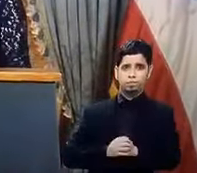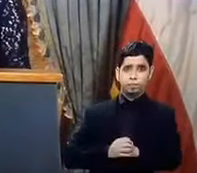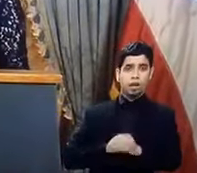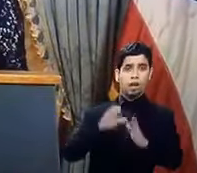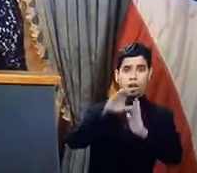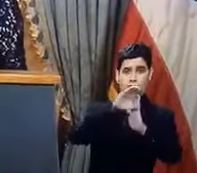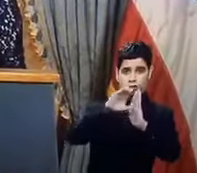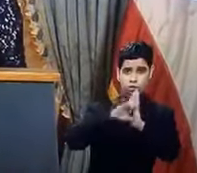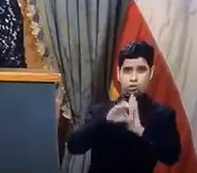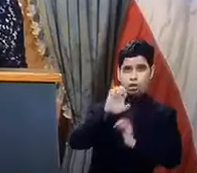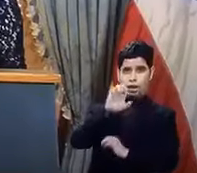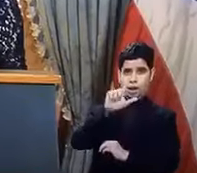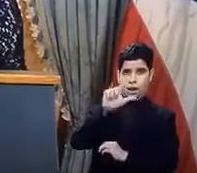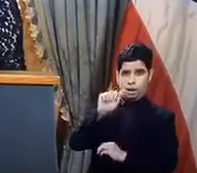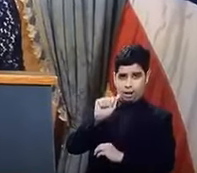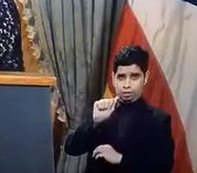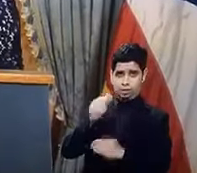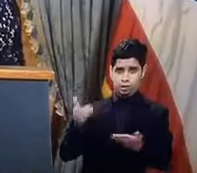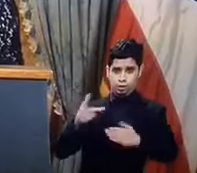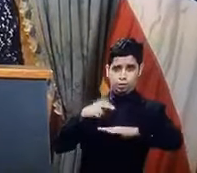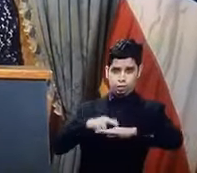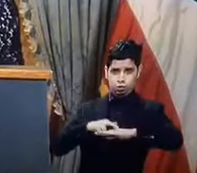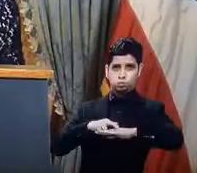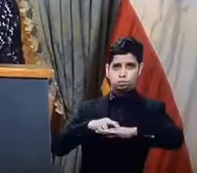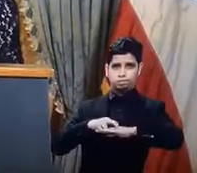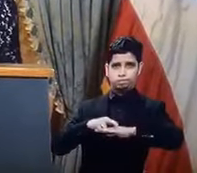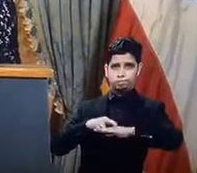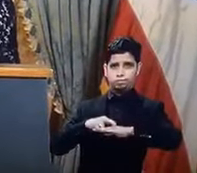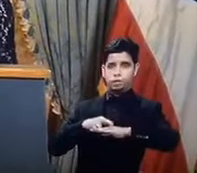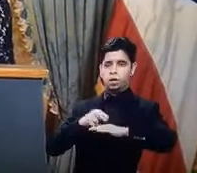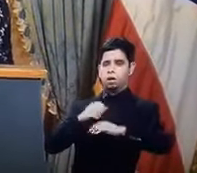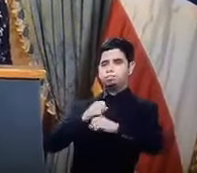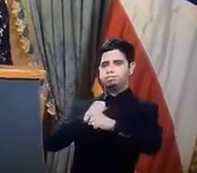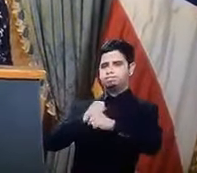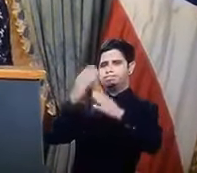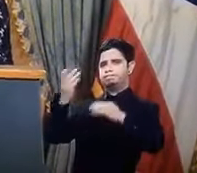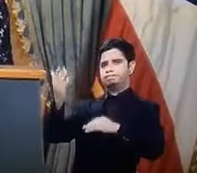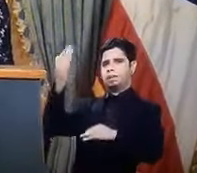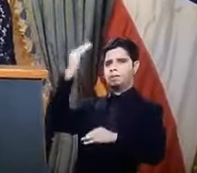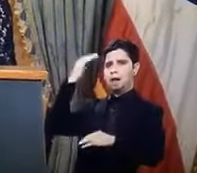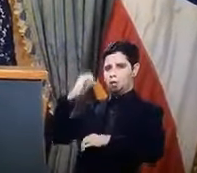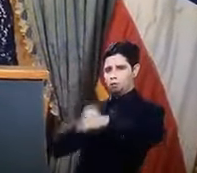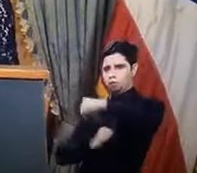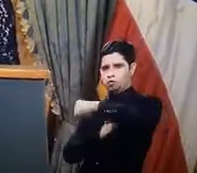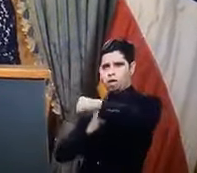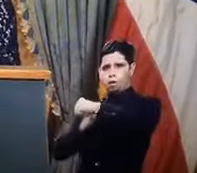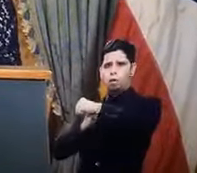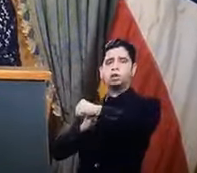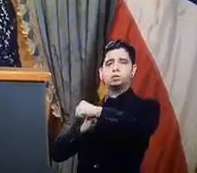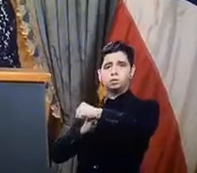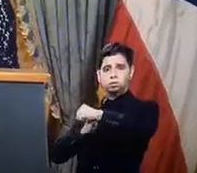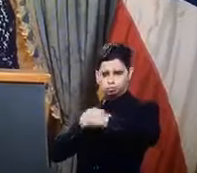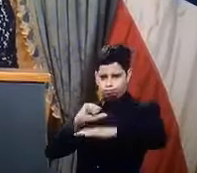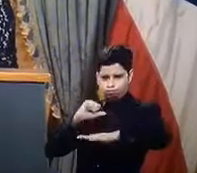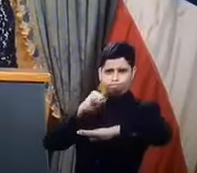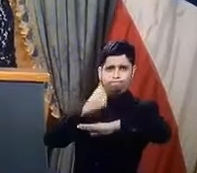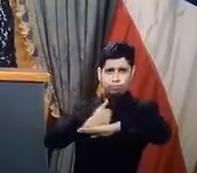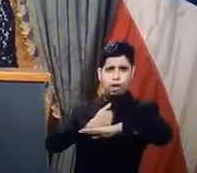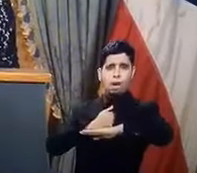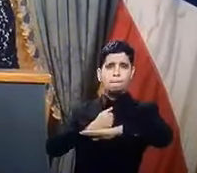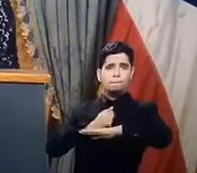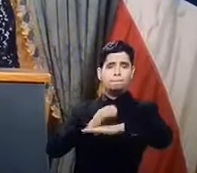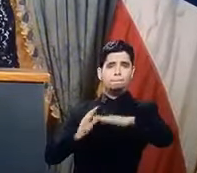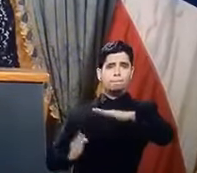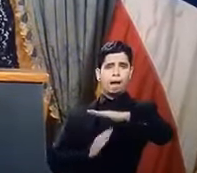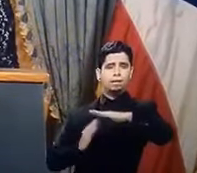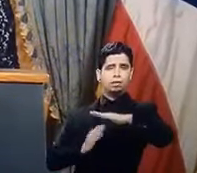Constitución del Estado Libre Asociado de Puerto Rico, inspirada por la visión de nuestros padres fundadores, sentó las bases de nuestra convivencia